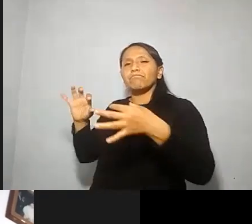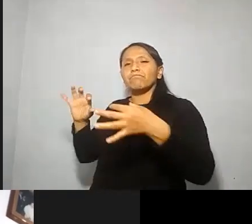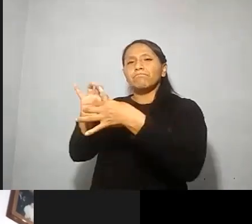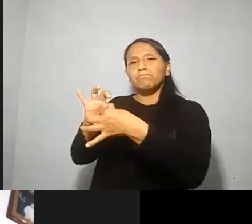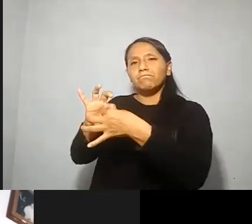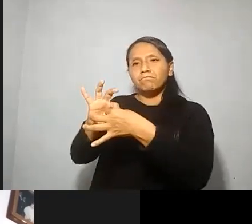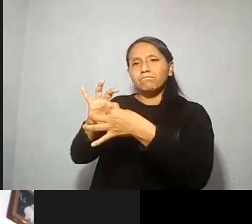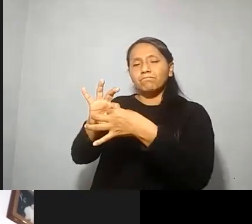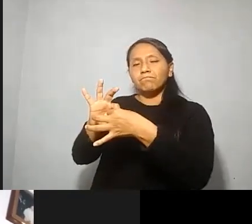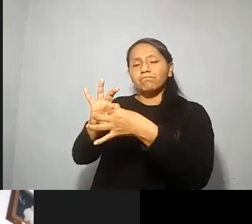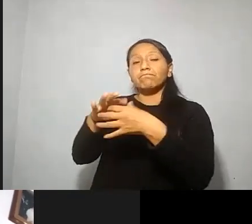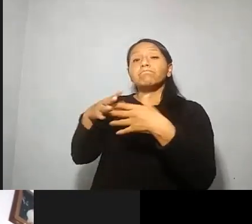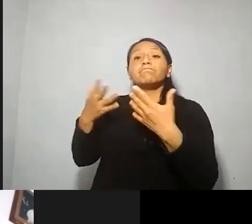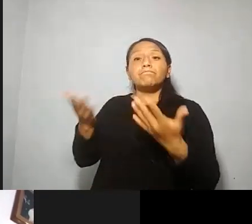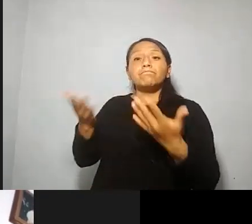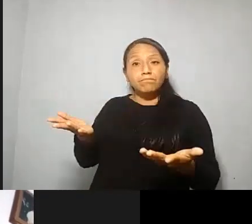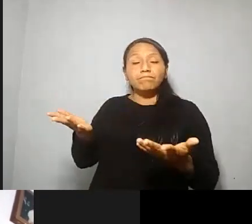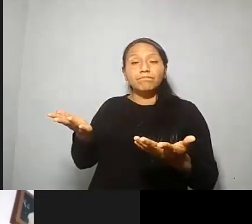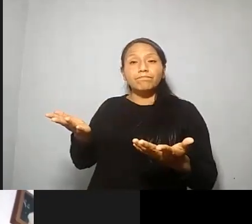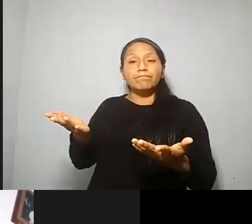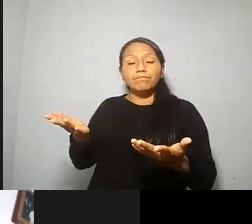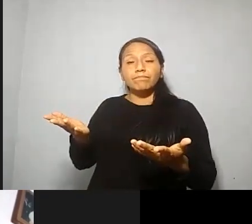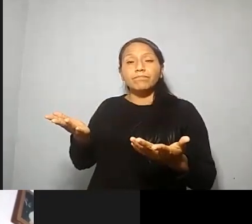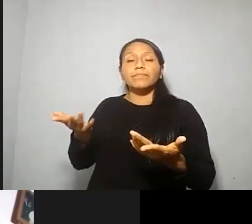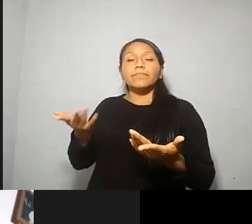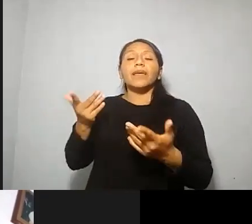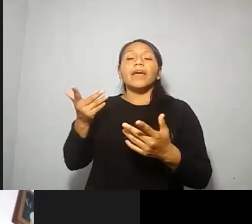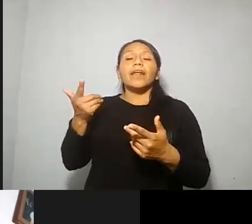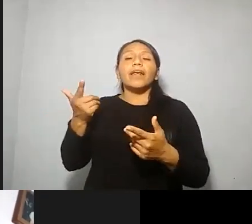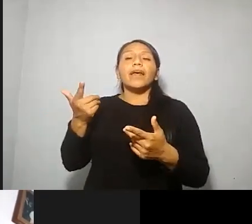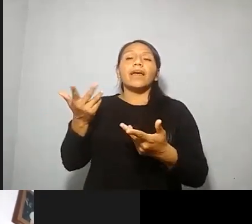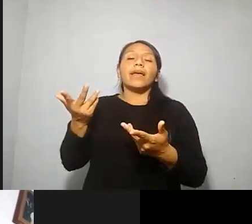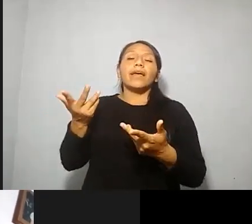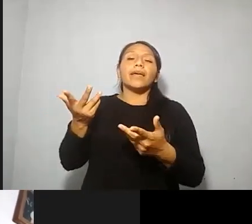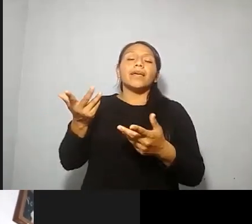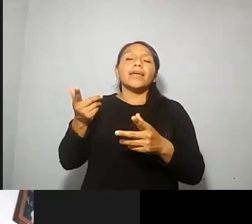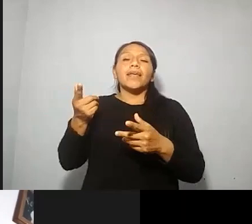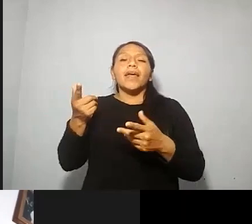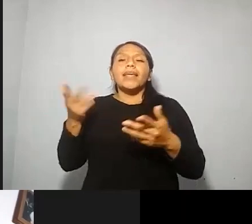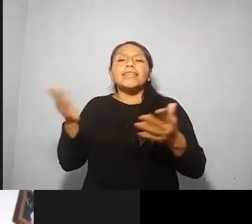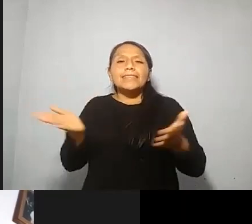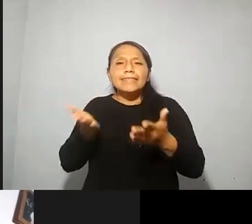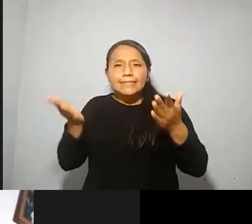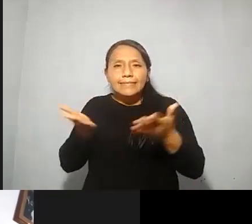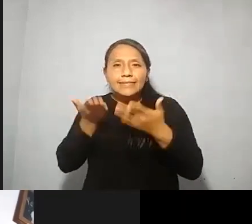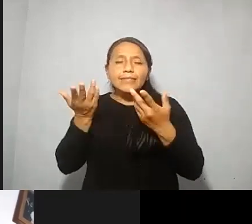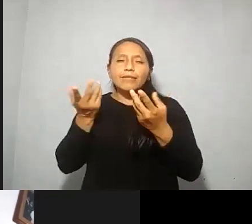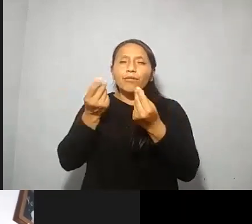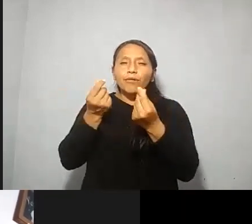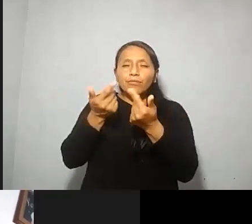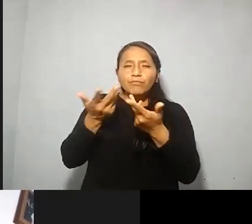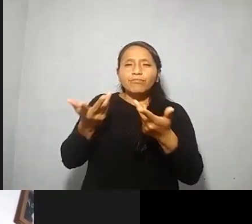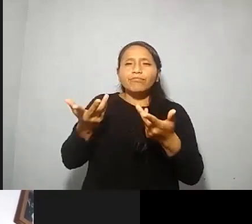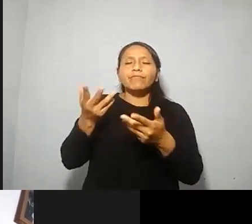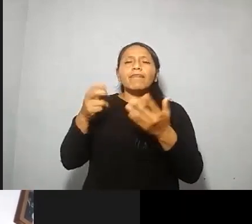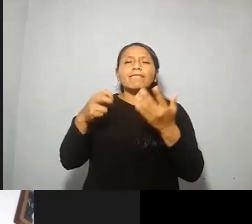implicaba la generación de incentivos de tipo fiscal,